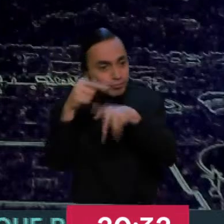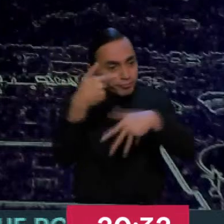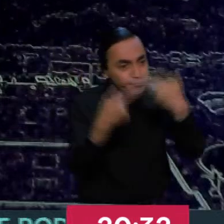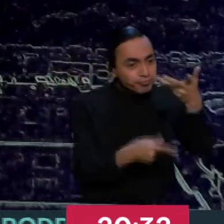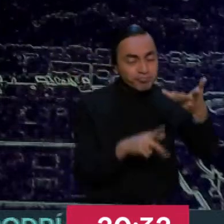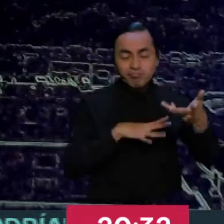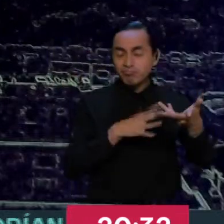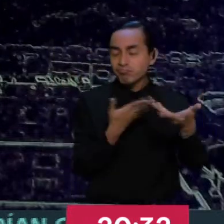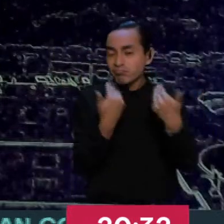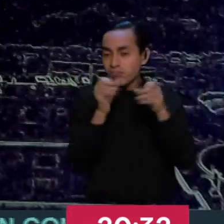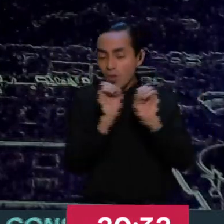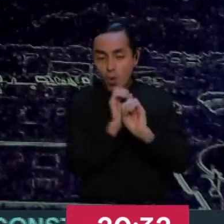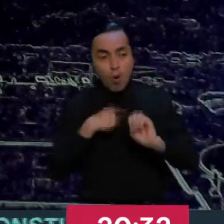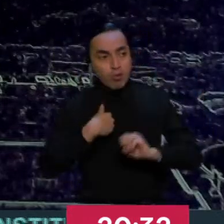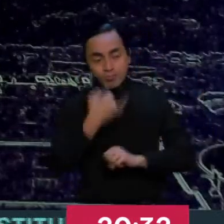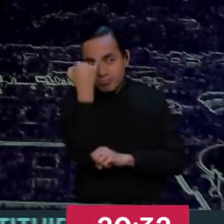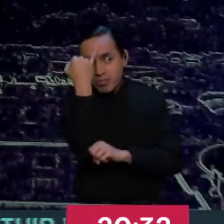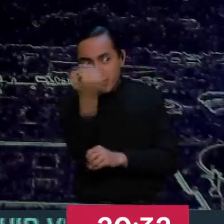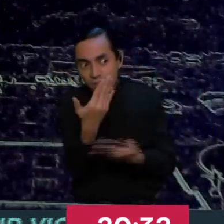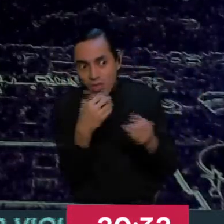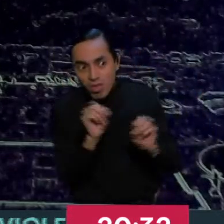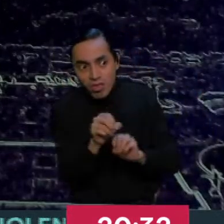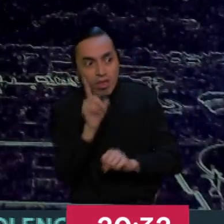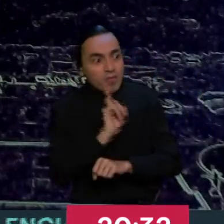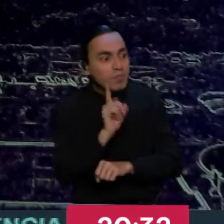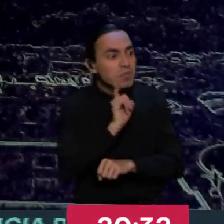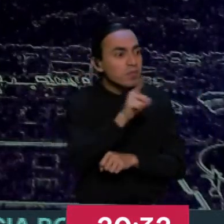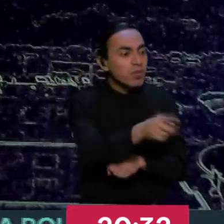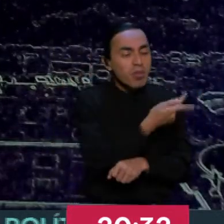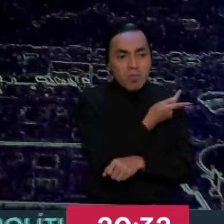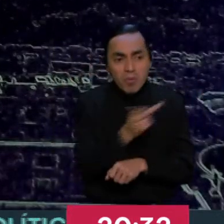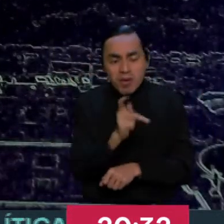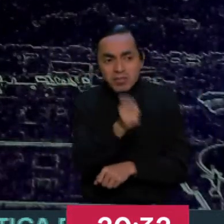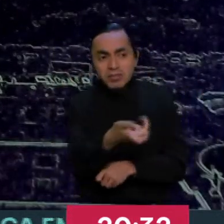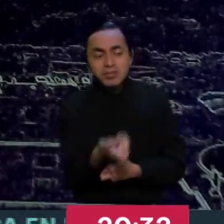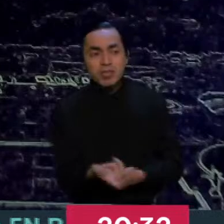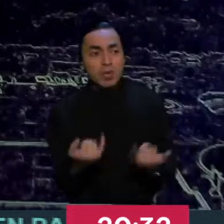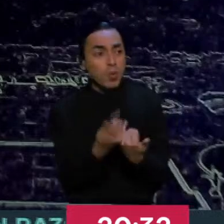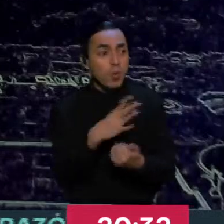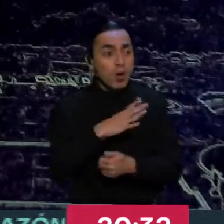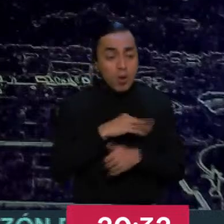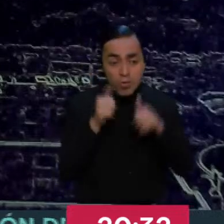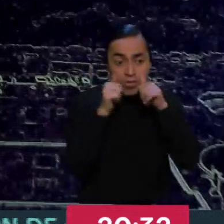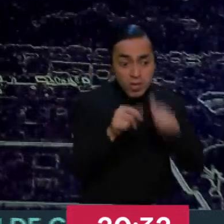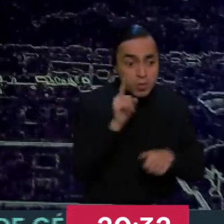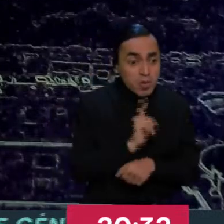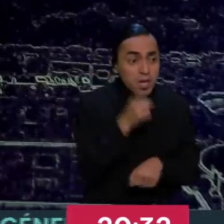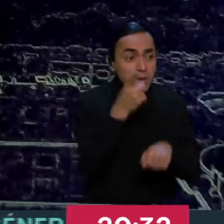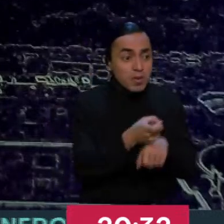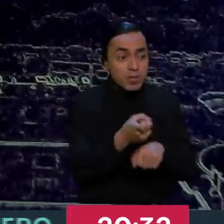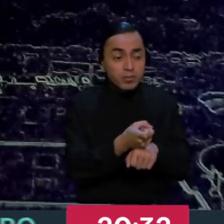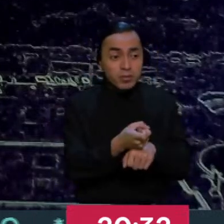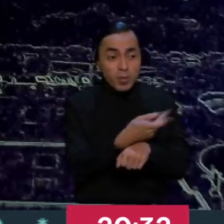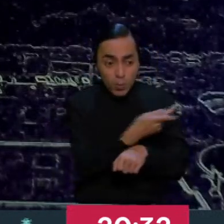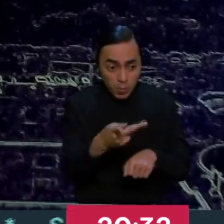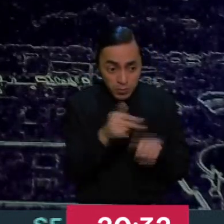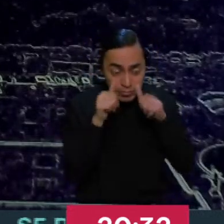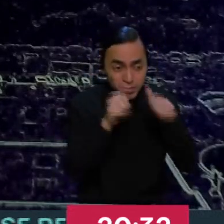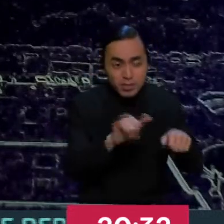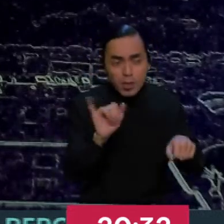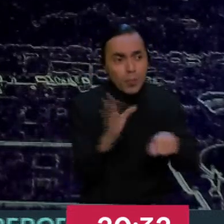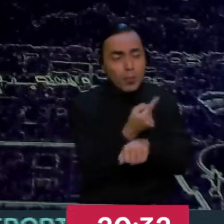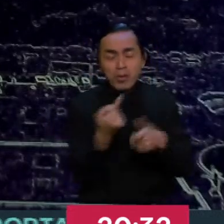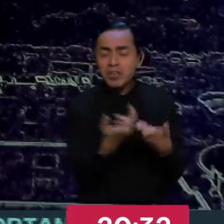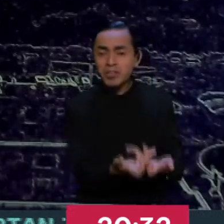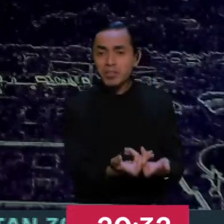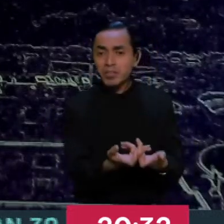tener una idea de lo que es la feminización de la pobreza, ¿no? Ni por qué atender a las mujeres pobres primero, porque hay que atender sus necesidades